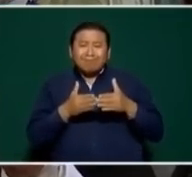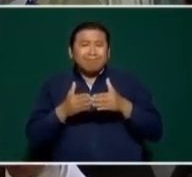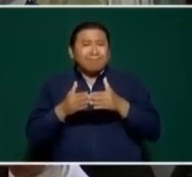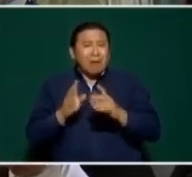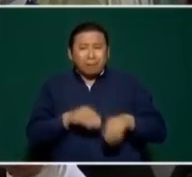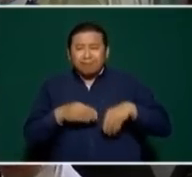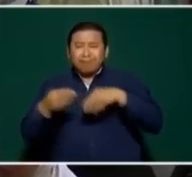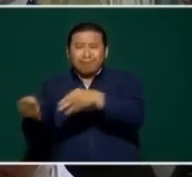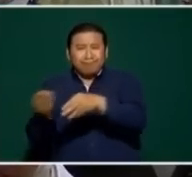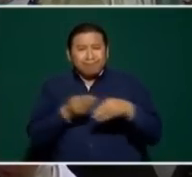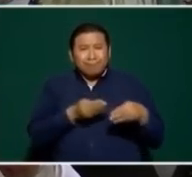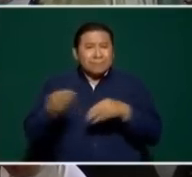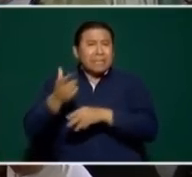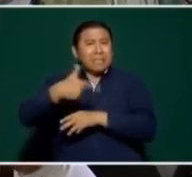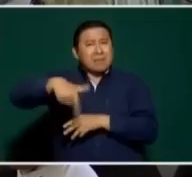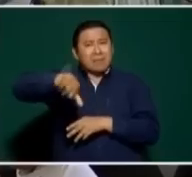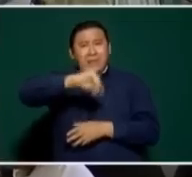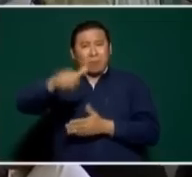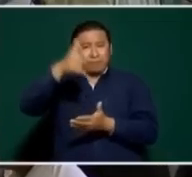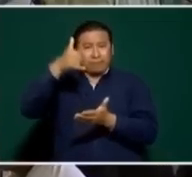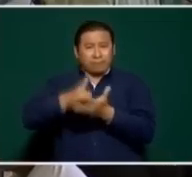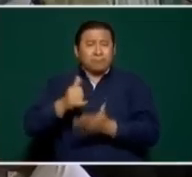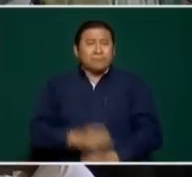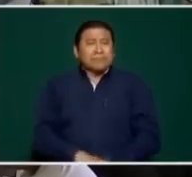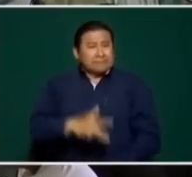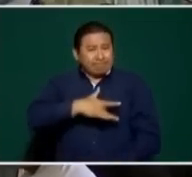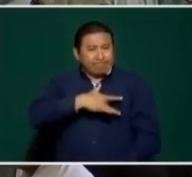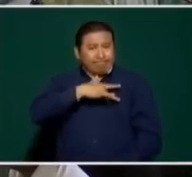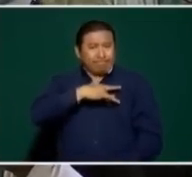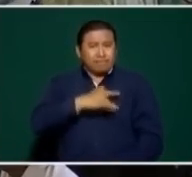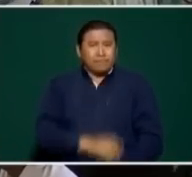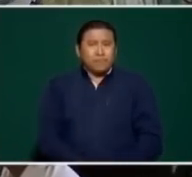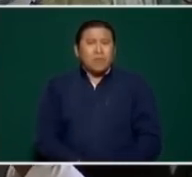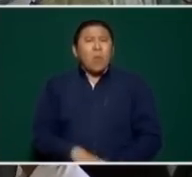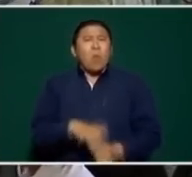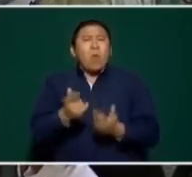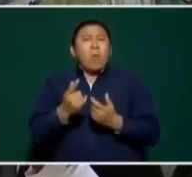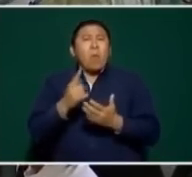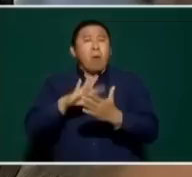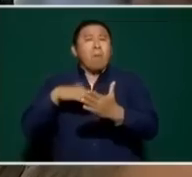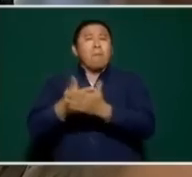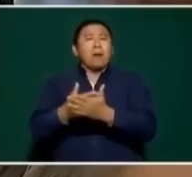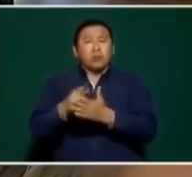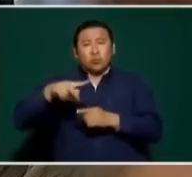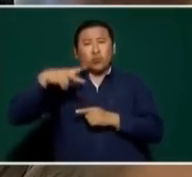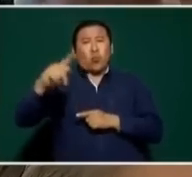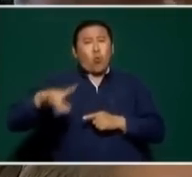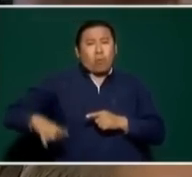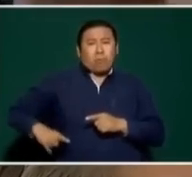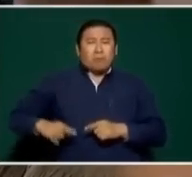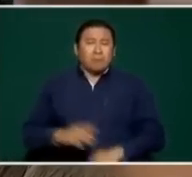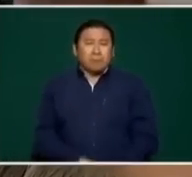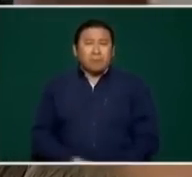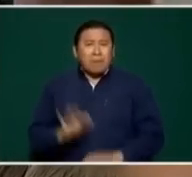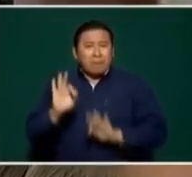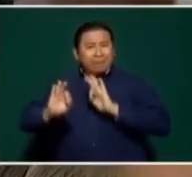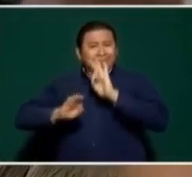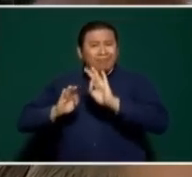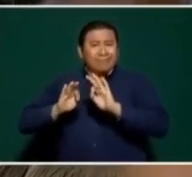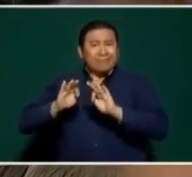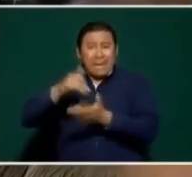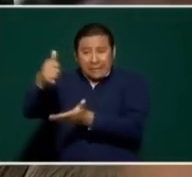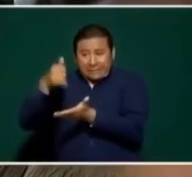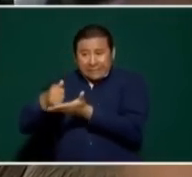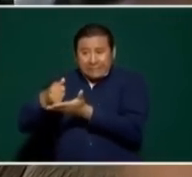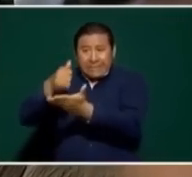así están las islas de Quintana Roo. En este sentido, señor, ¿cuál es el proyecto que tiene su gobierno para atender a las